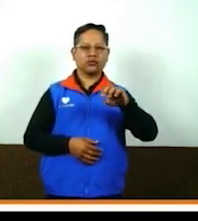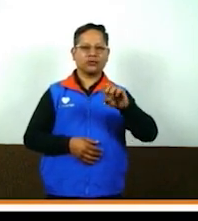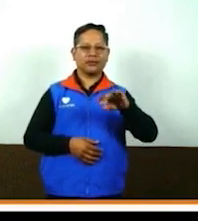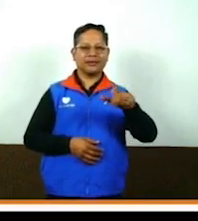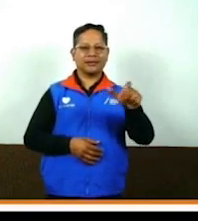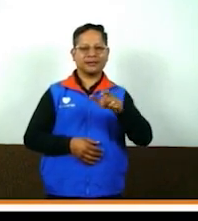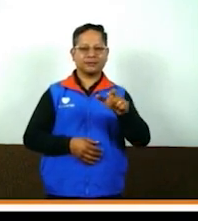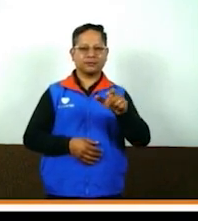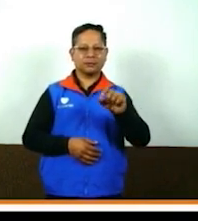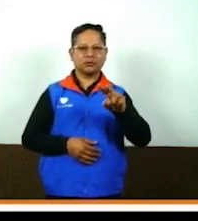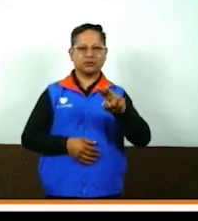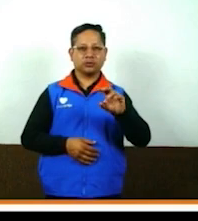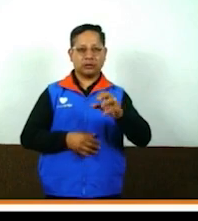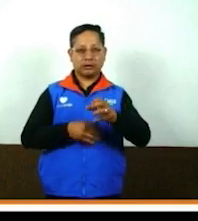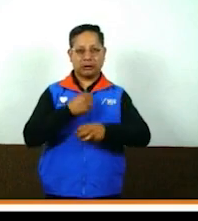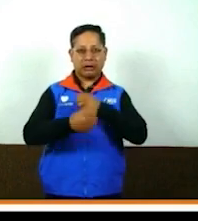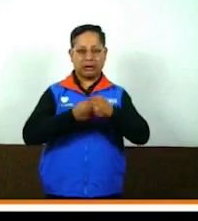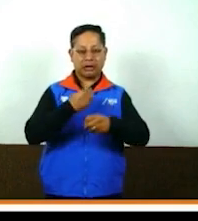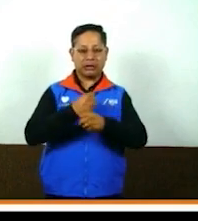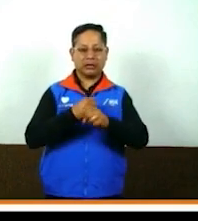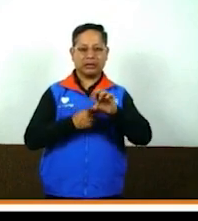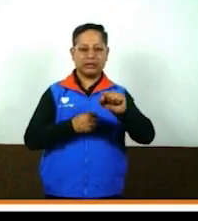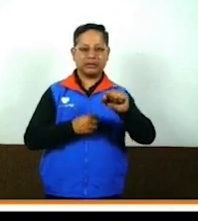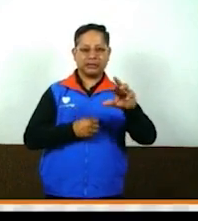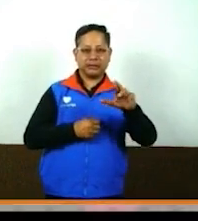empresa socialmente responsable y vamos por más.